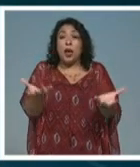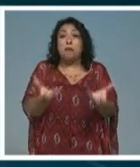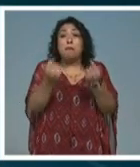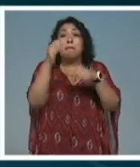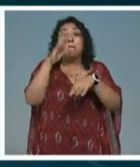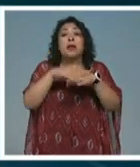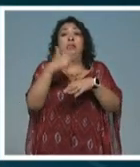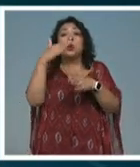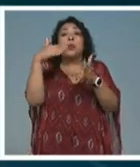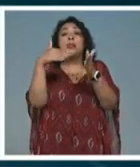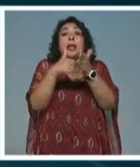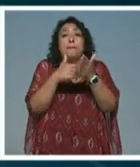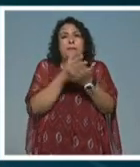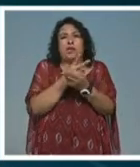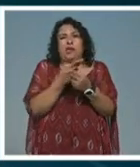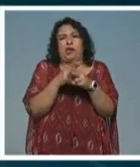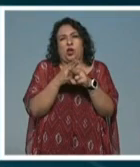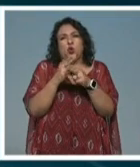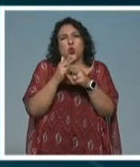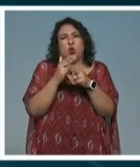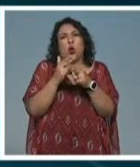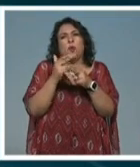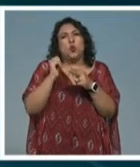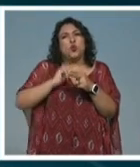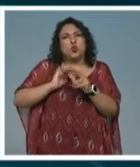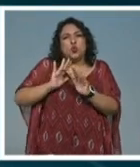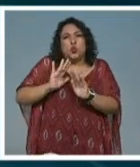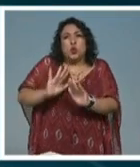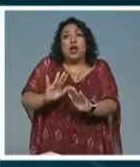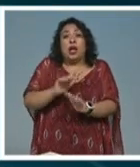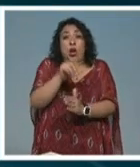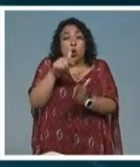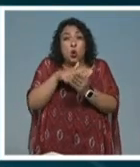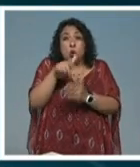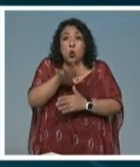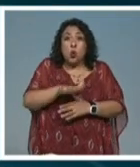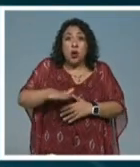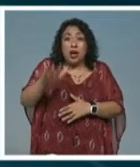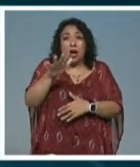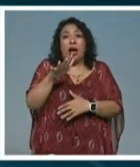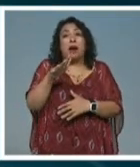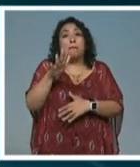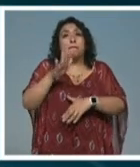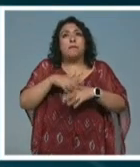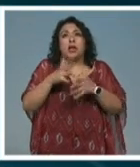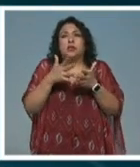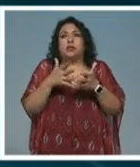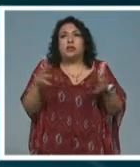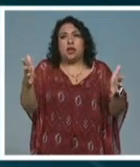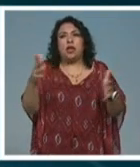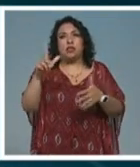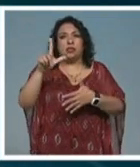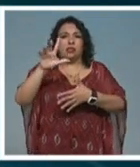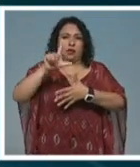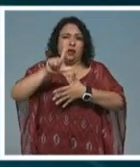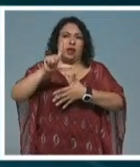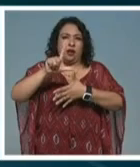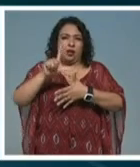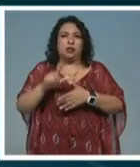recuperado más de 50.000 restos paleontológicos, lo que convierte a la localidad en el acervo en la materia más extenso de América Latina.